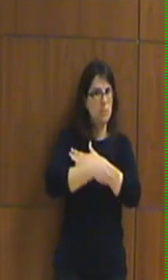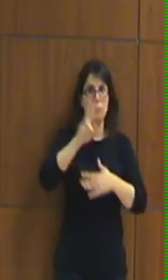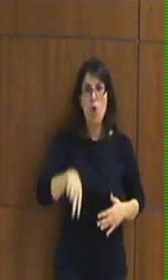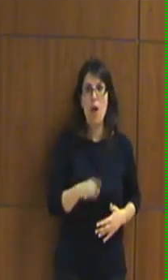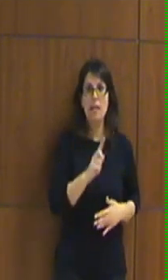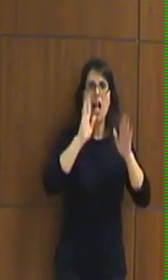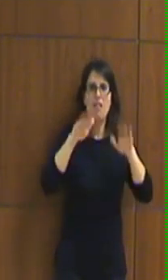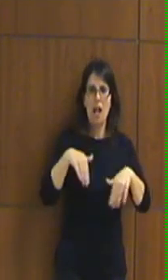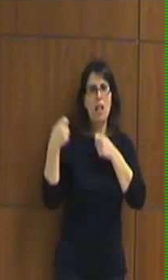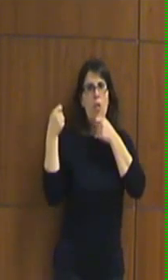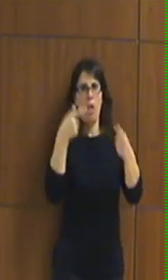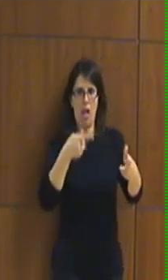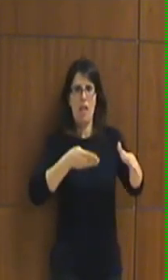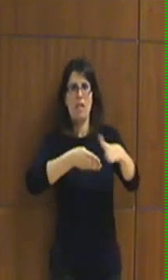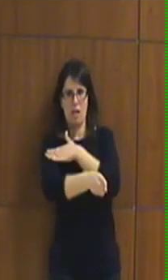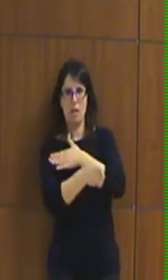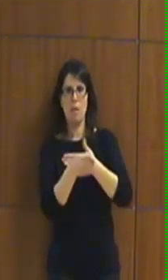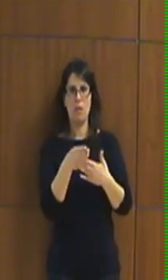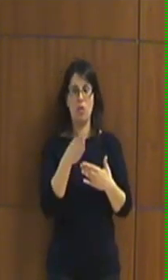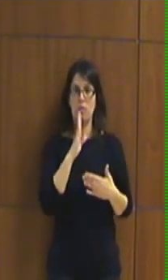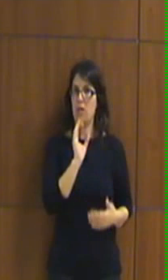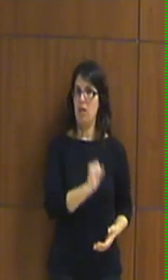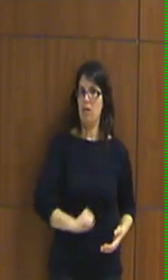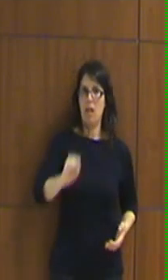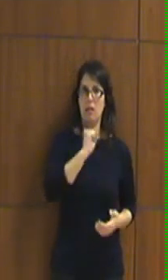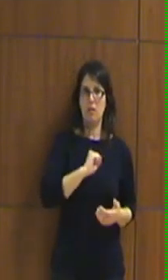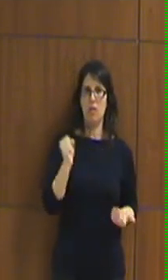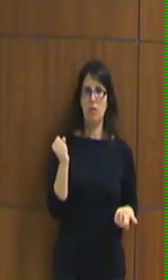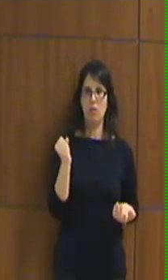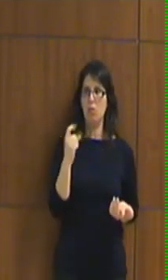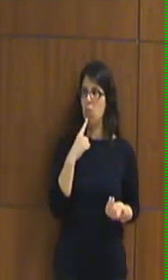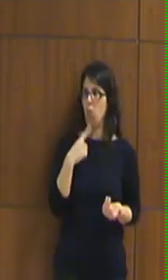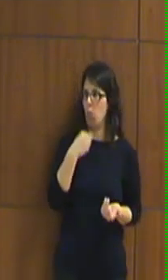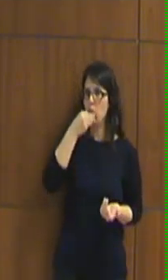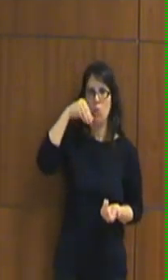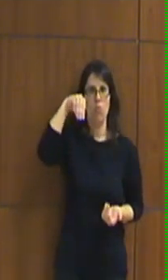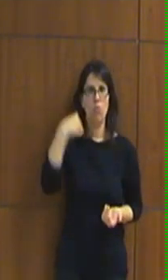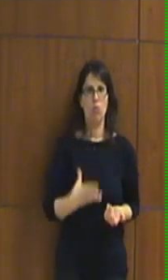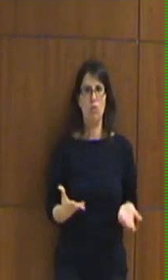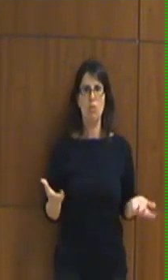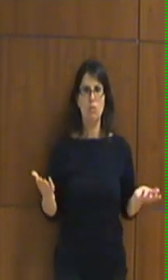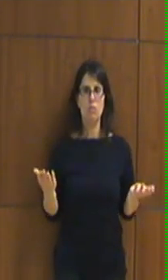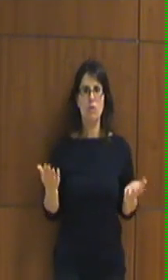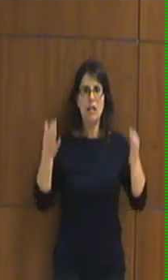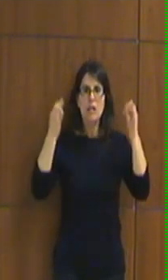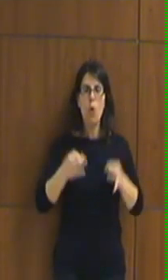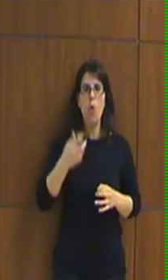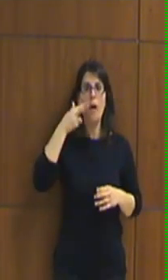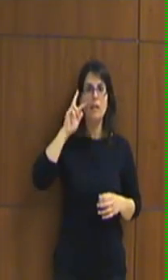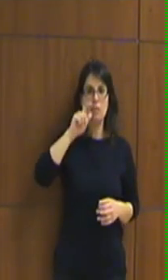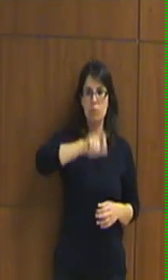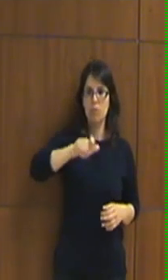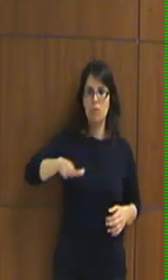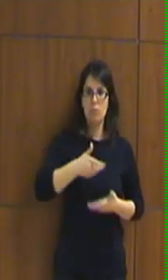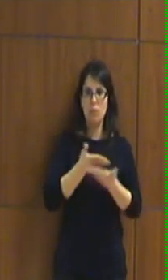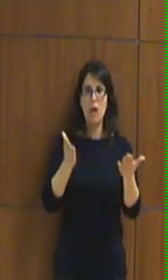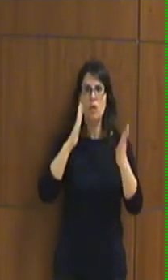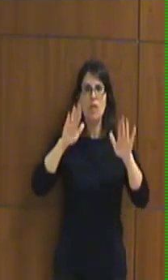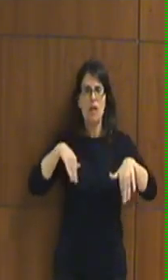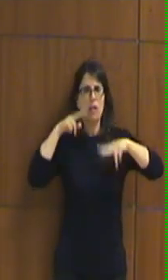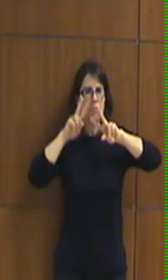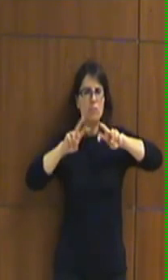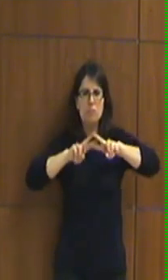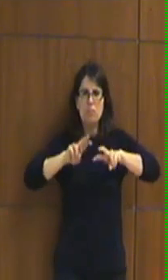de unas aplicaciones, de un sistema, dices, magnífico, ¿no? Y seguramente los expertos analizarían totalmente la